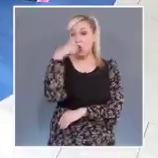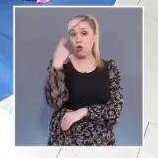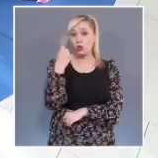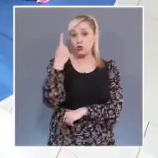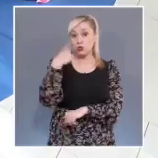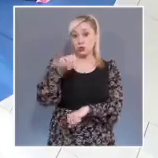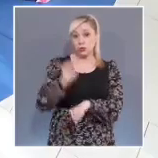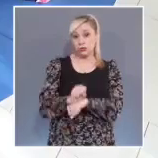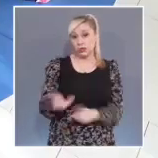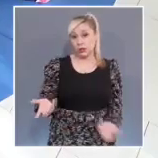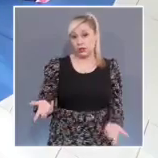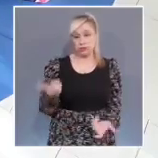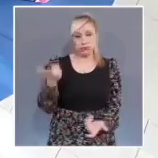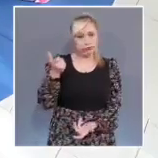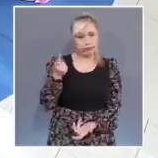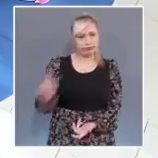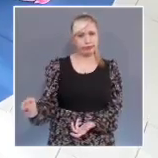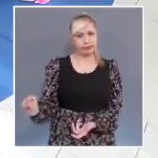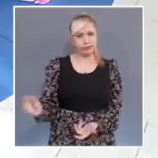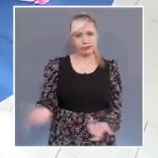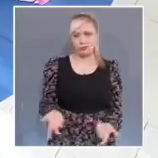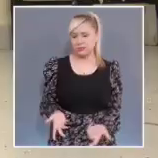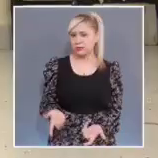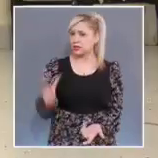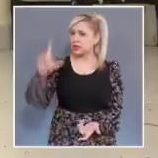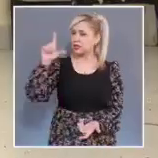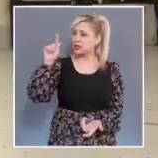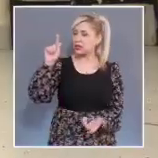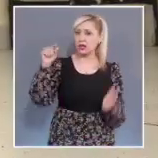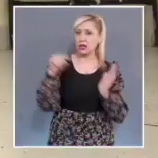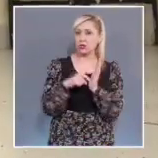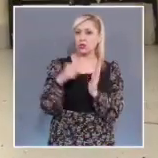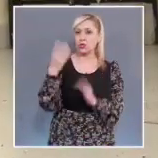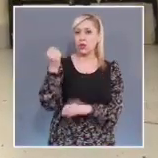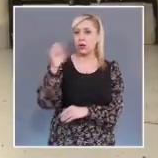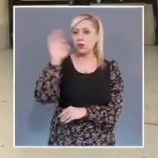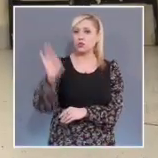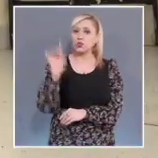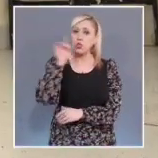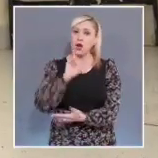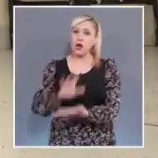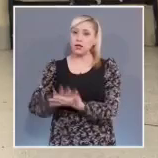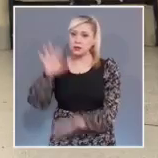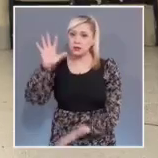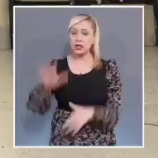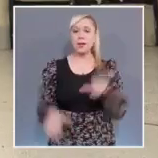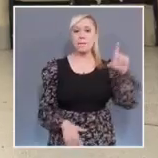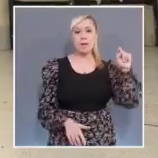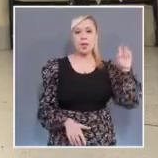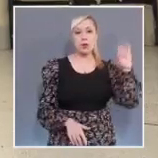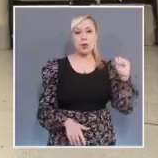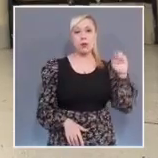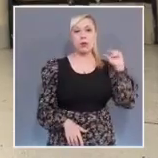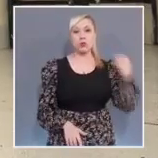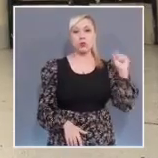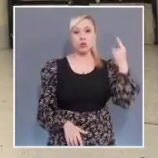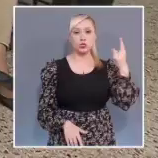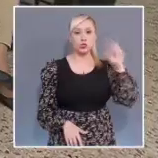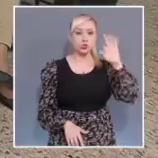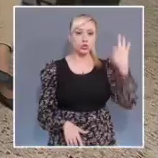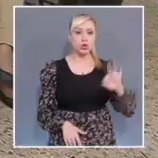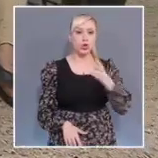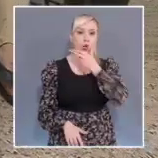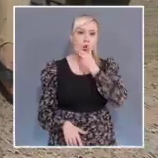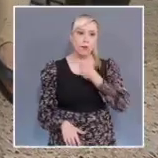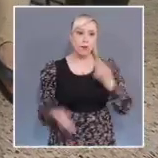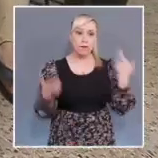fuerza laboral la integran 70.9% mujeres y 29.1% hombres. Para el canal del